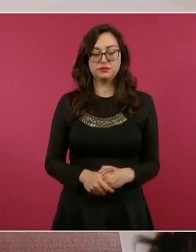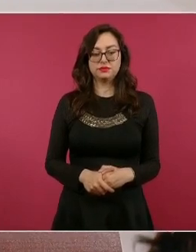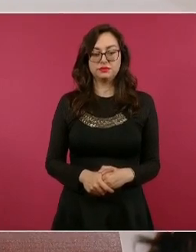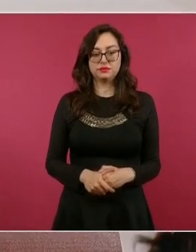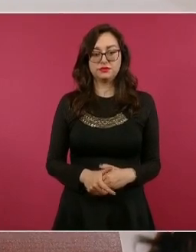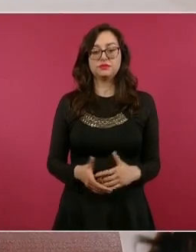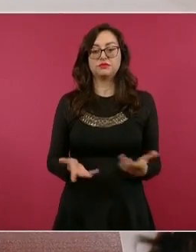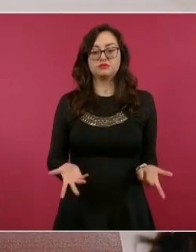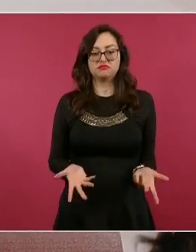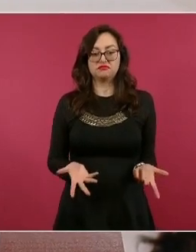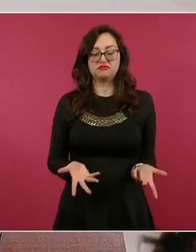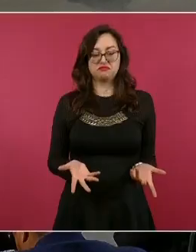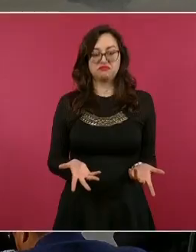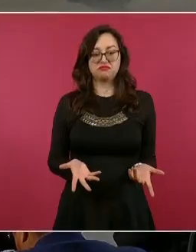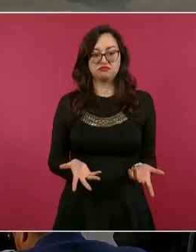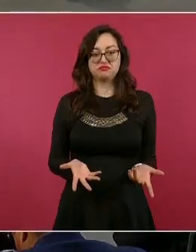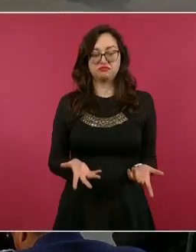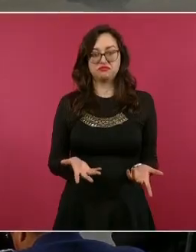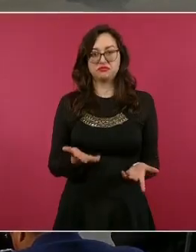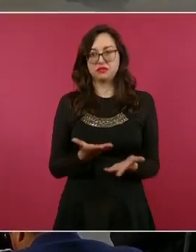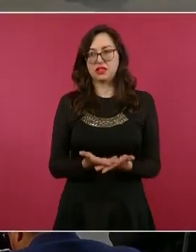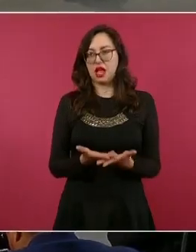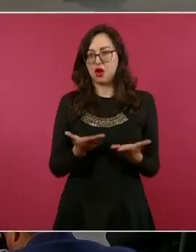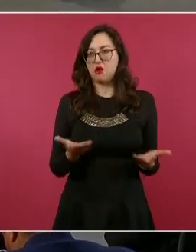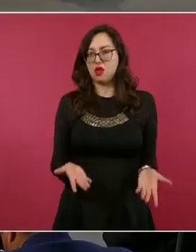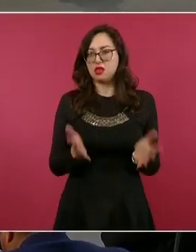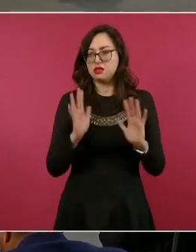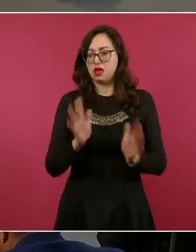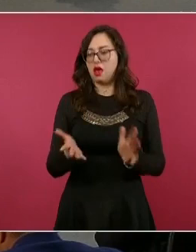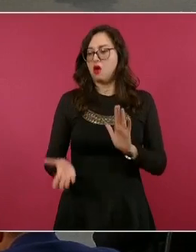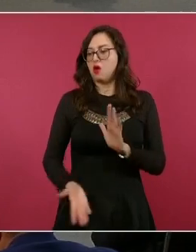un viaducto, que ahora me voy a acordar del nombre,